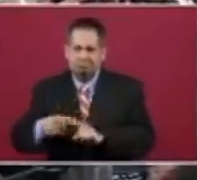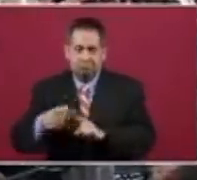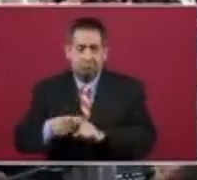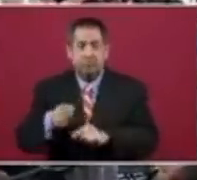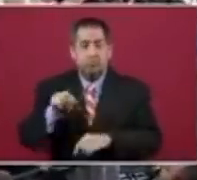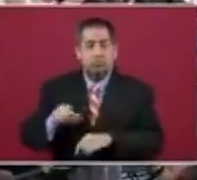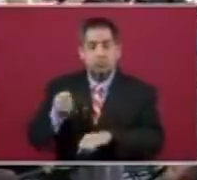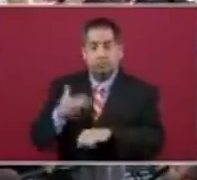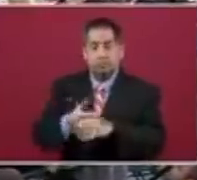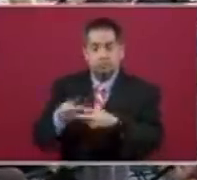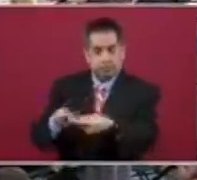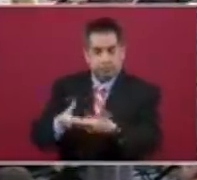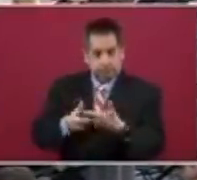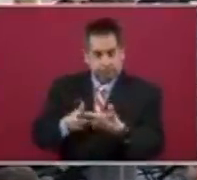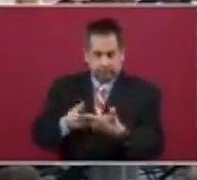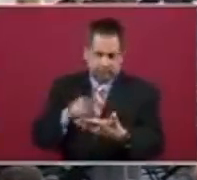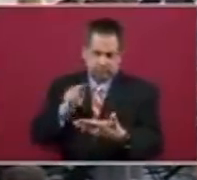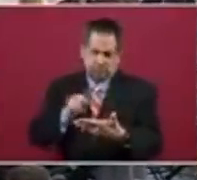de la Defensa